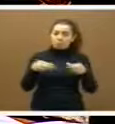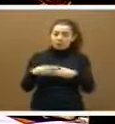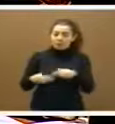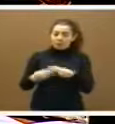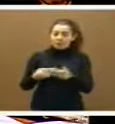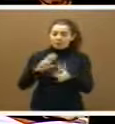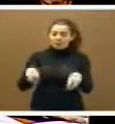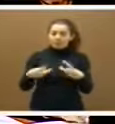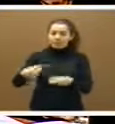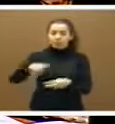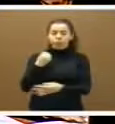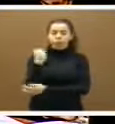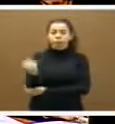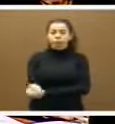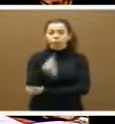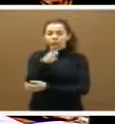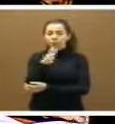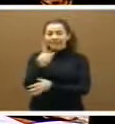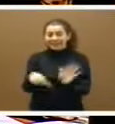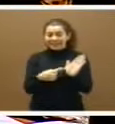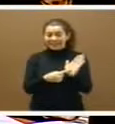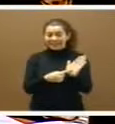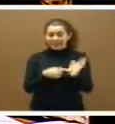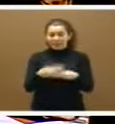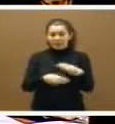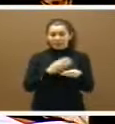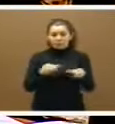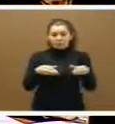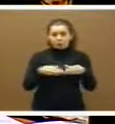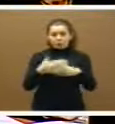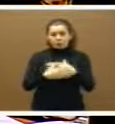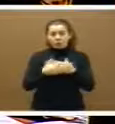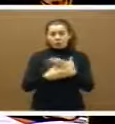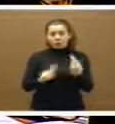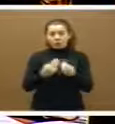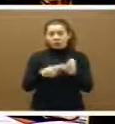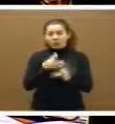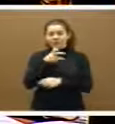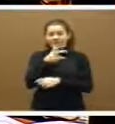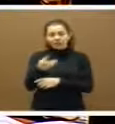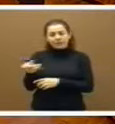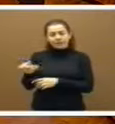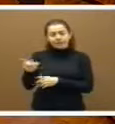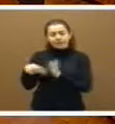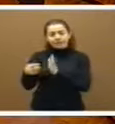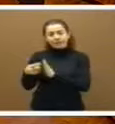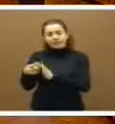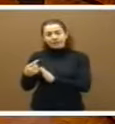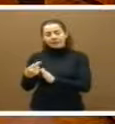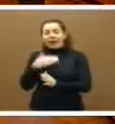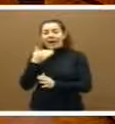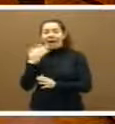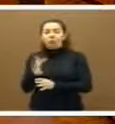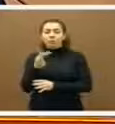que enriquece y mucho esta nefasta ley que ha presentado el Gobierno de la Junta de Extremadura. Nada más y muchas gracias, señor presidente. SEÑOR